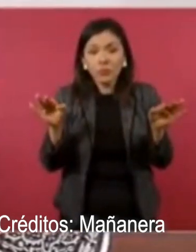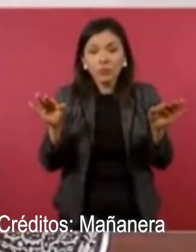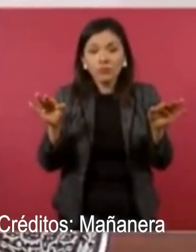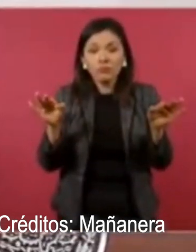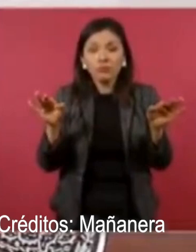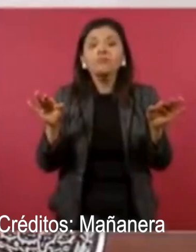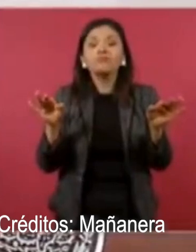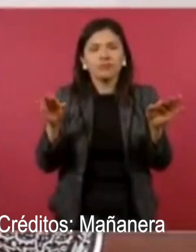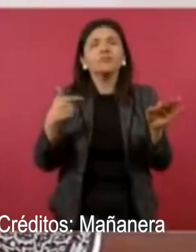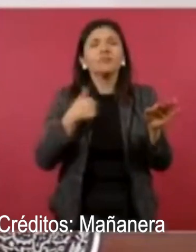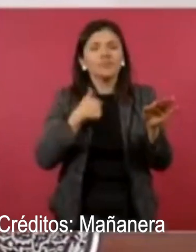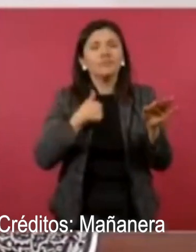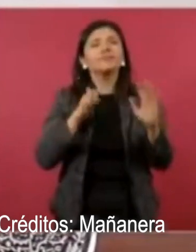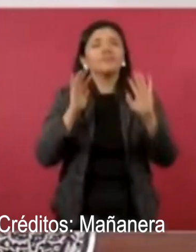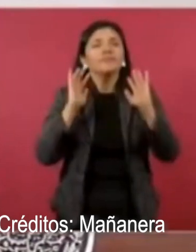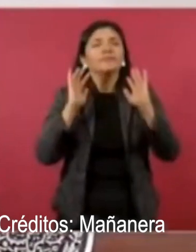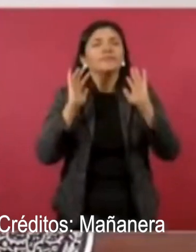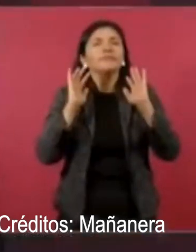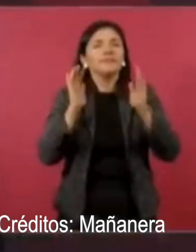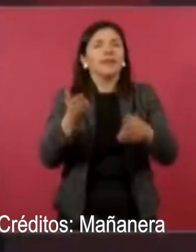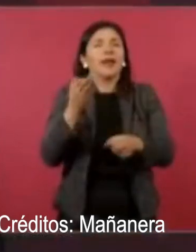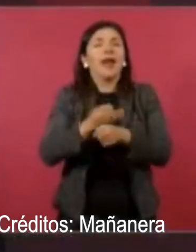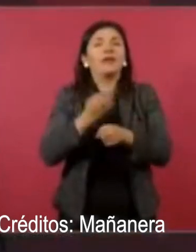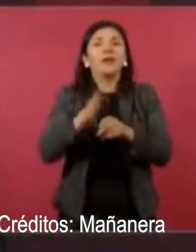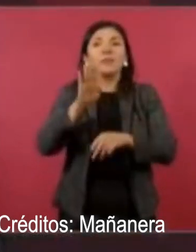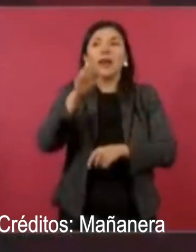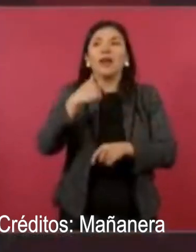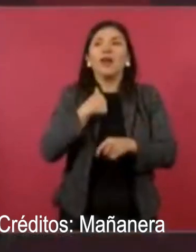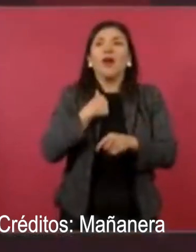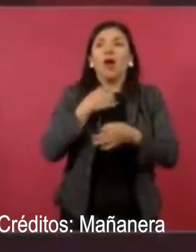ya estoy cayendo en la provocación, Reina.